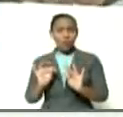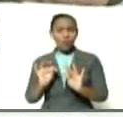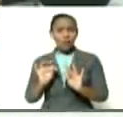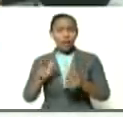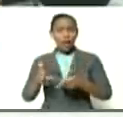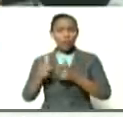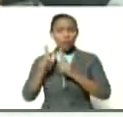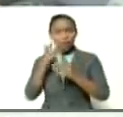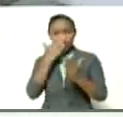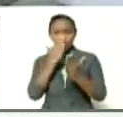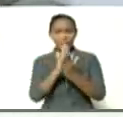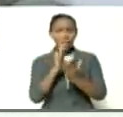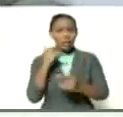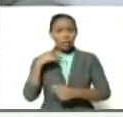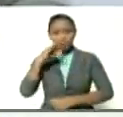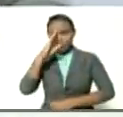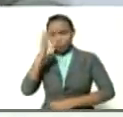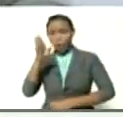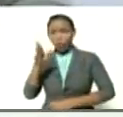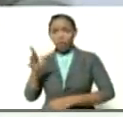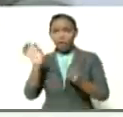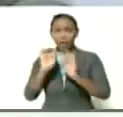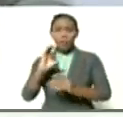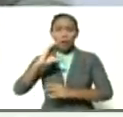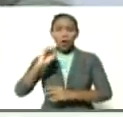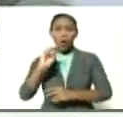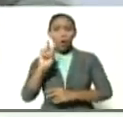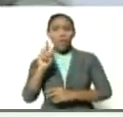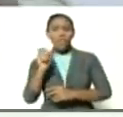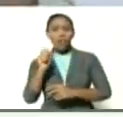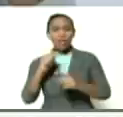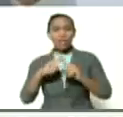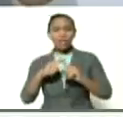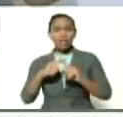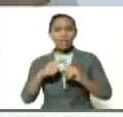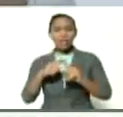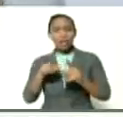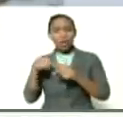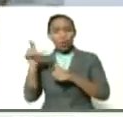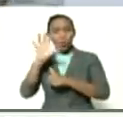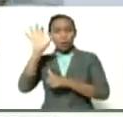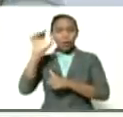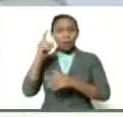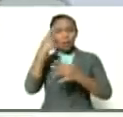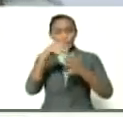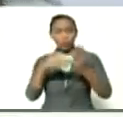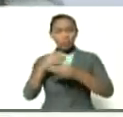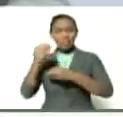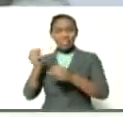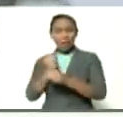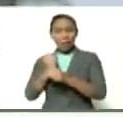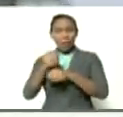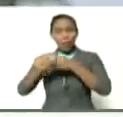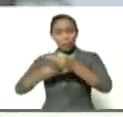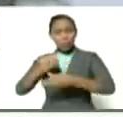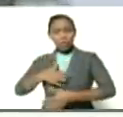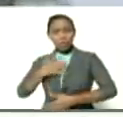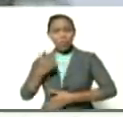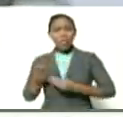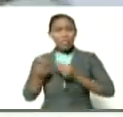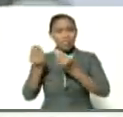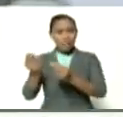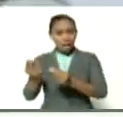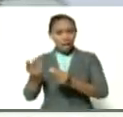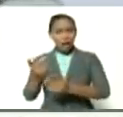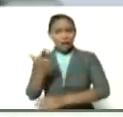autoridades directas del mecanismo COVAX en Ginebra, haciendo todas las gestiones posibles para garantizar